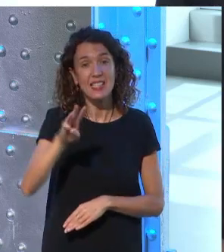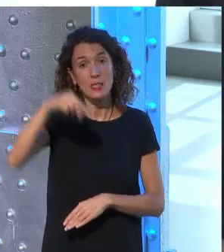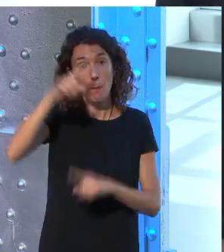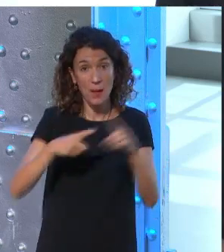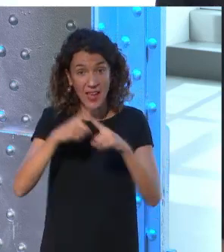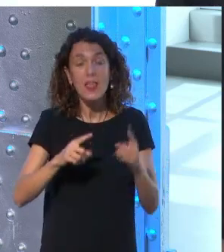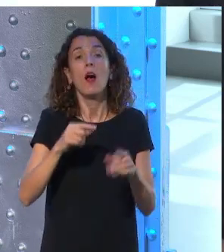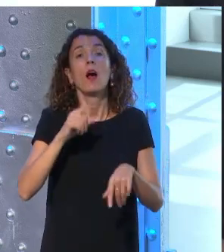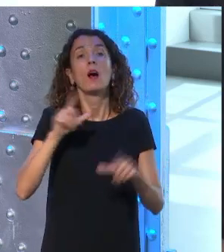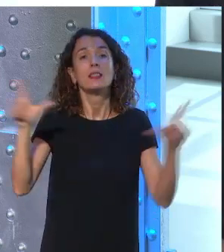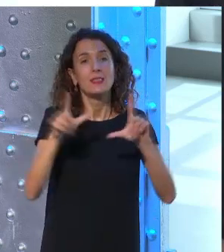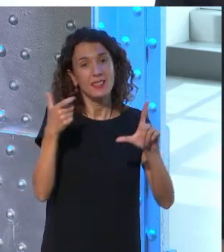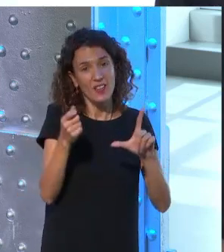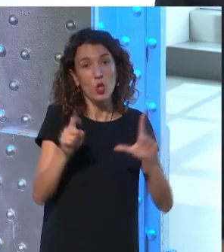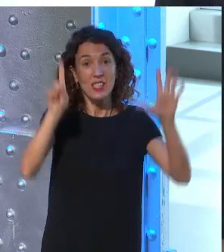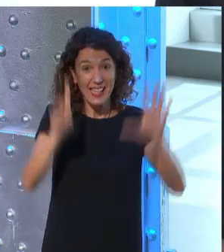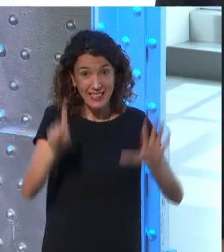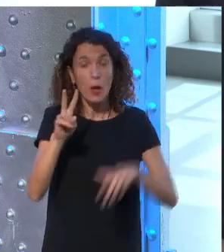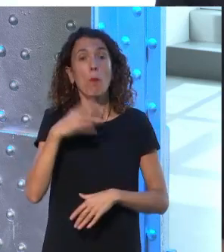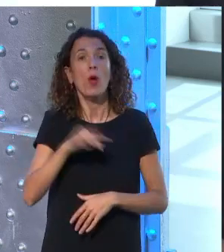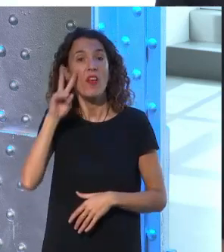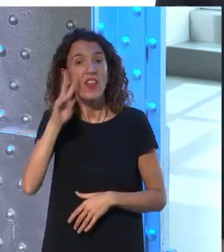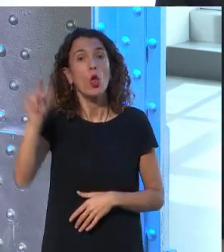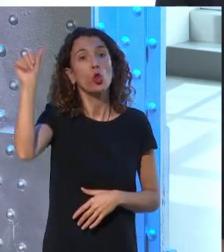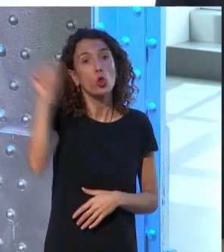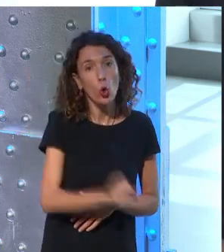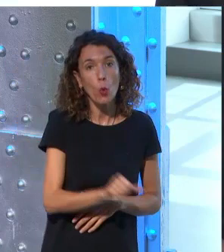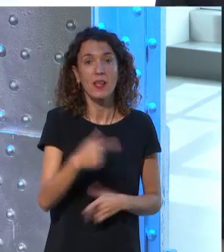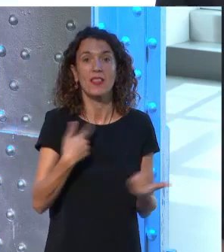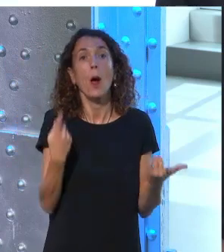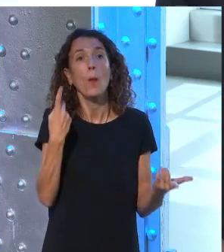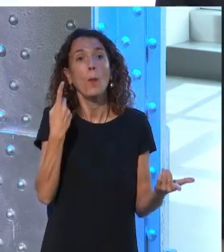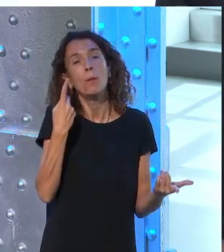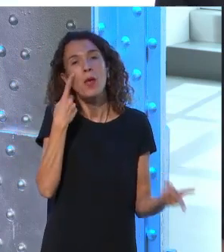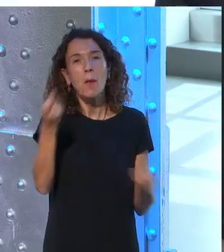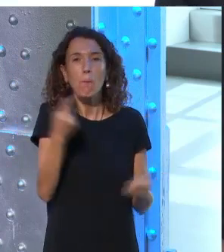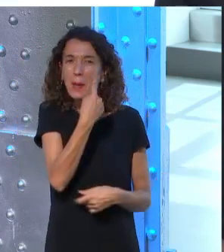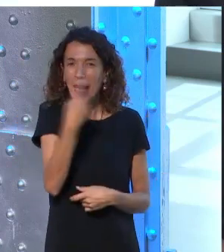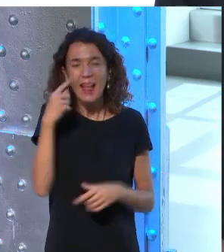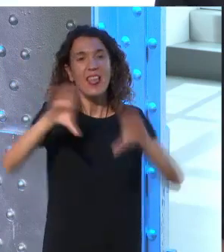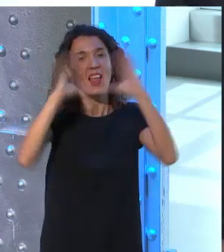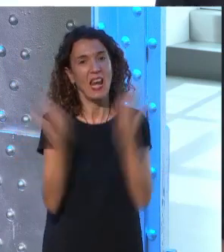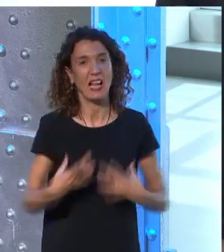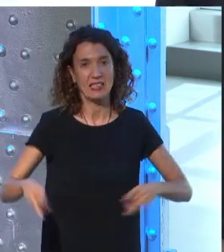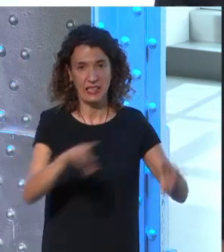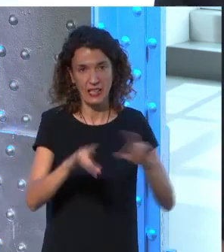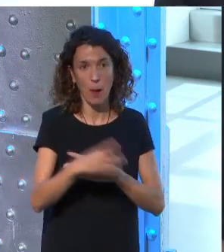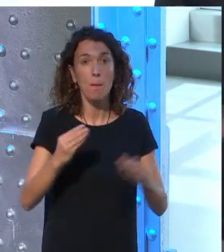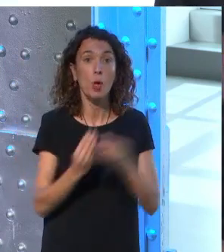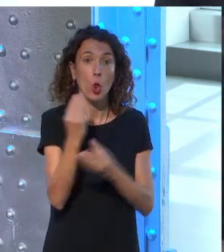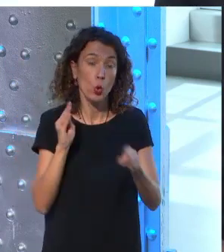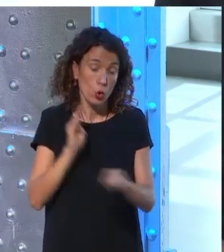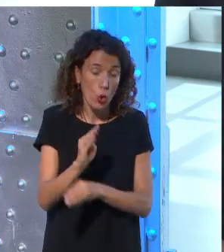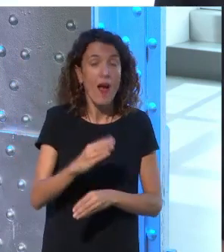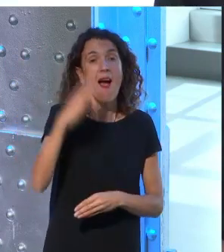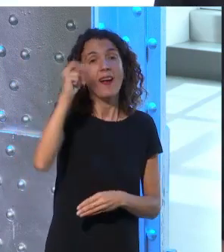en La Sexta, en la televisión, puedan ver el documental Vigilantes de la Tierra. Está aquí su productora, Carmen Domínguez,